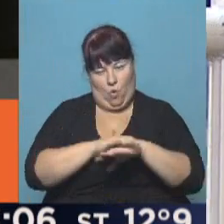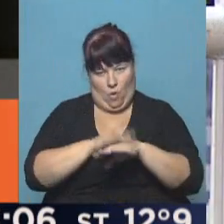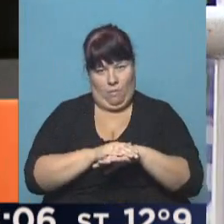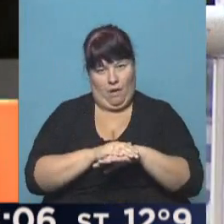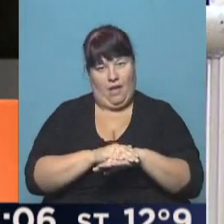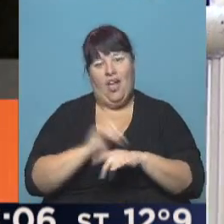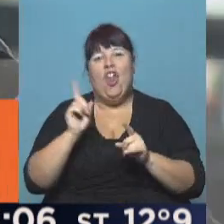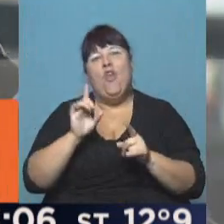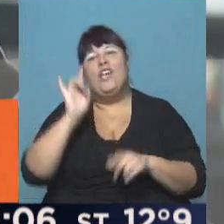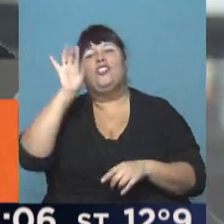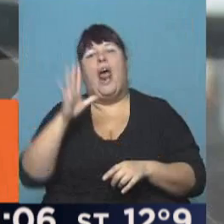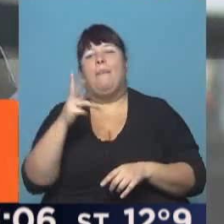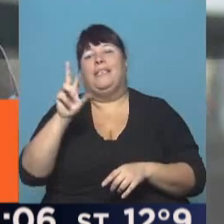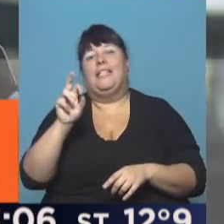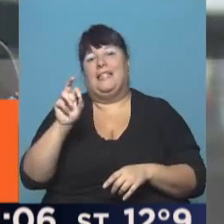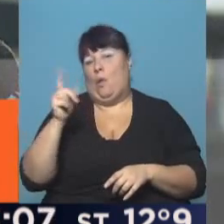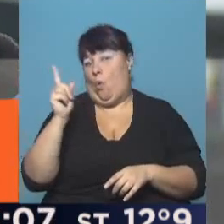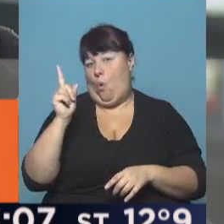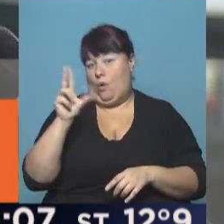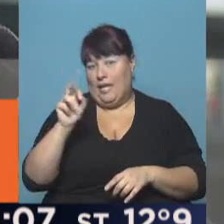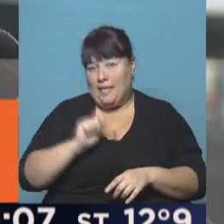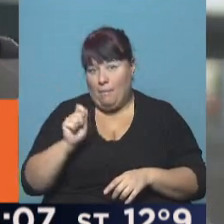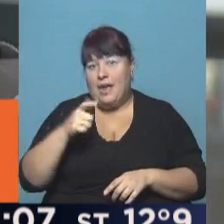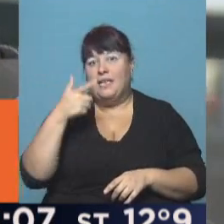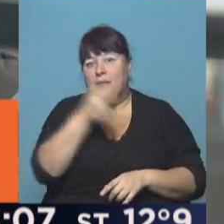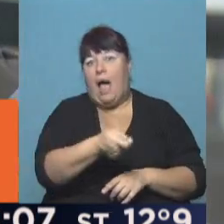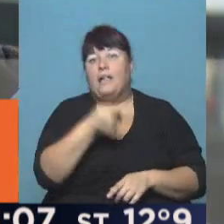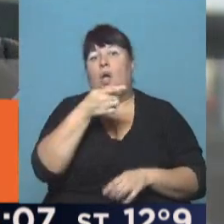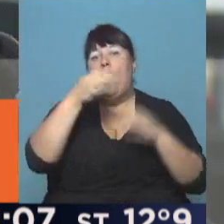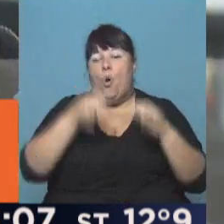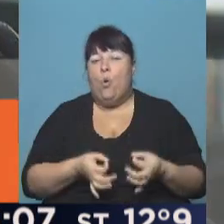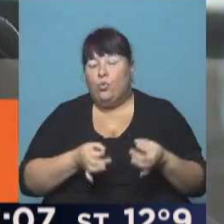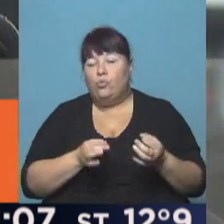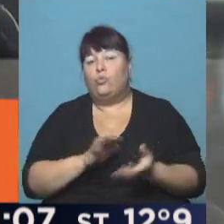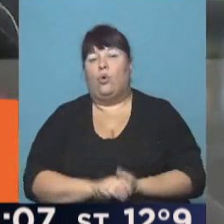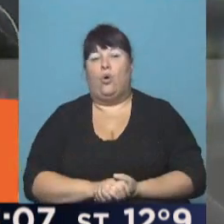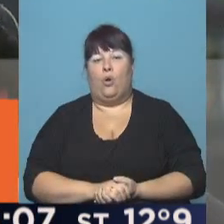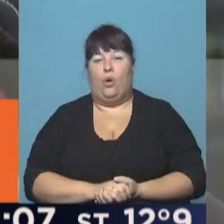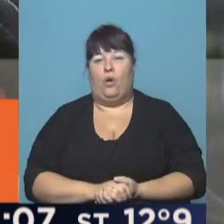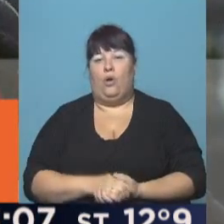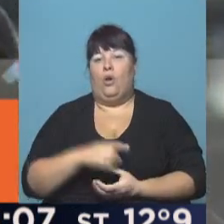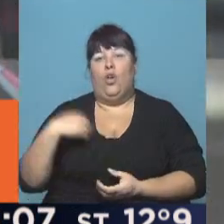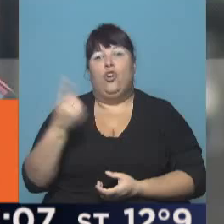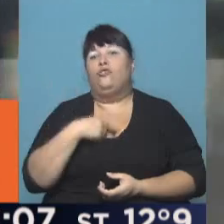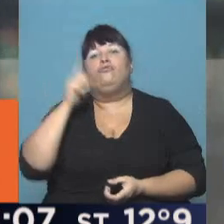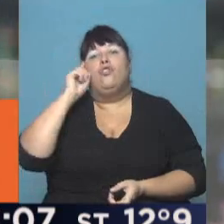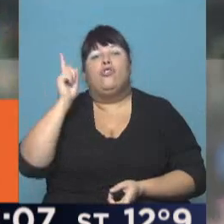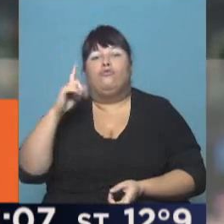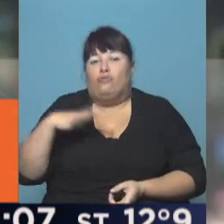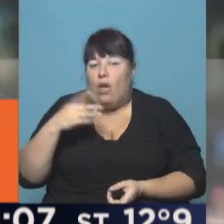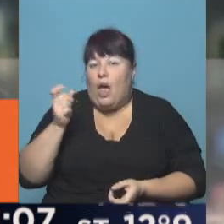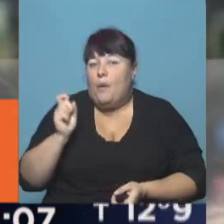nos puede distraer que tan solo hace 30 meses tenemos un magnicidio vinculado justamente a que nosotros no sabemos